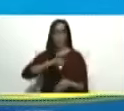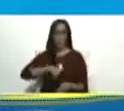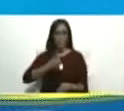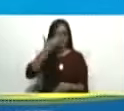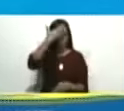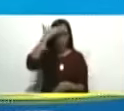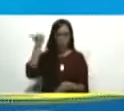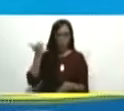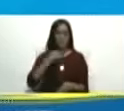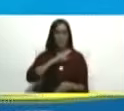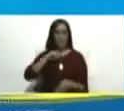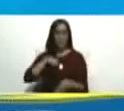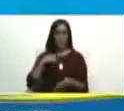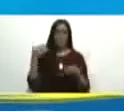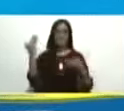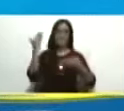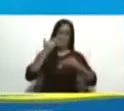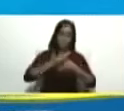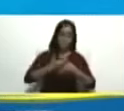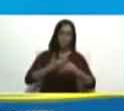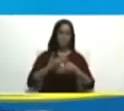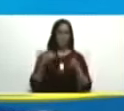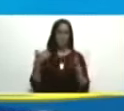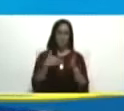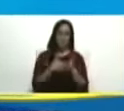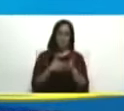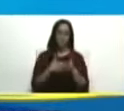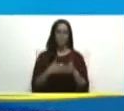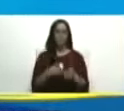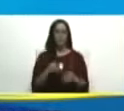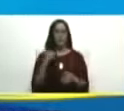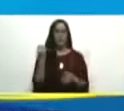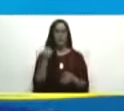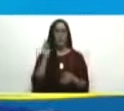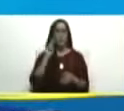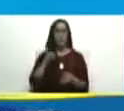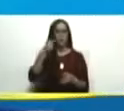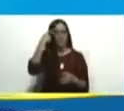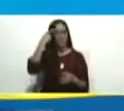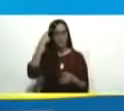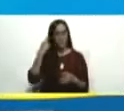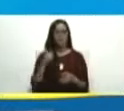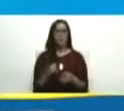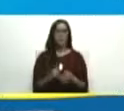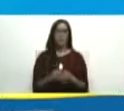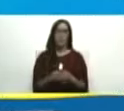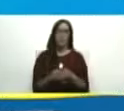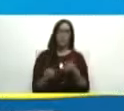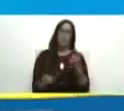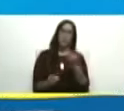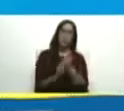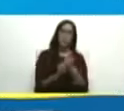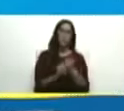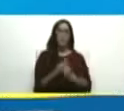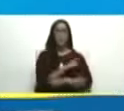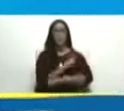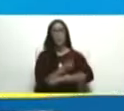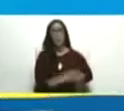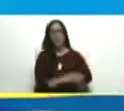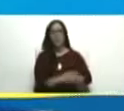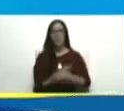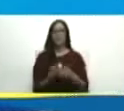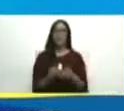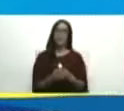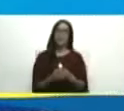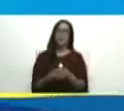nuestra coyuntura, que, como usted bien sabe, bueno, impulsado por poderes foráneos en